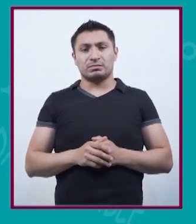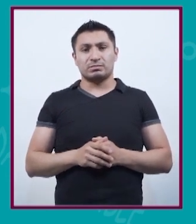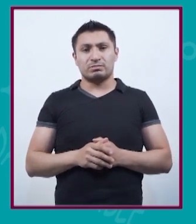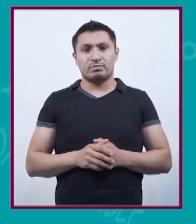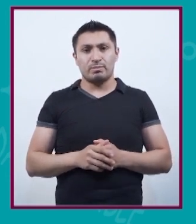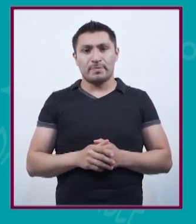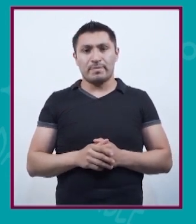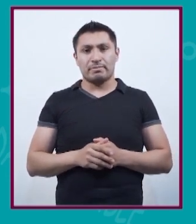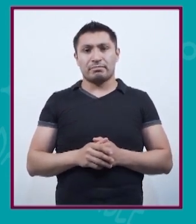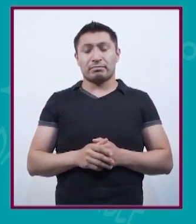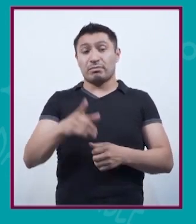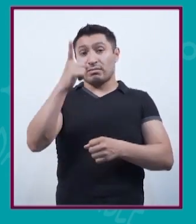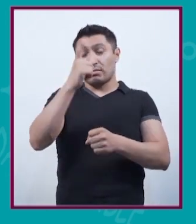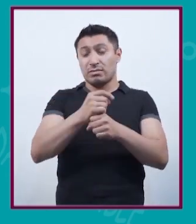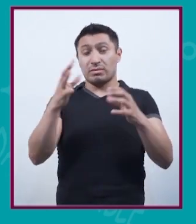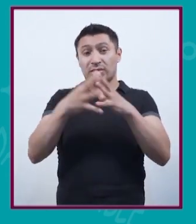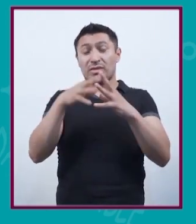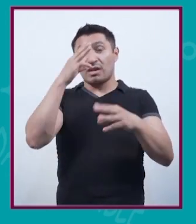a Brasil.